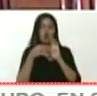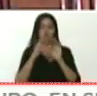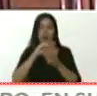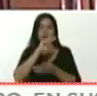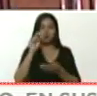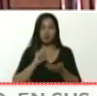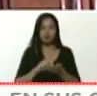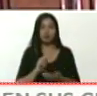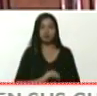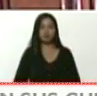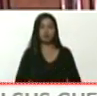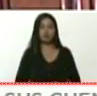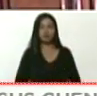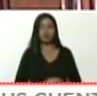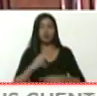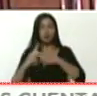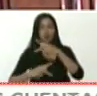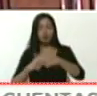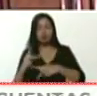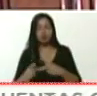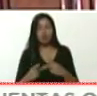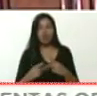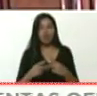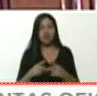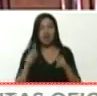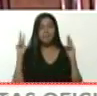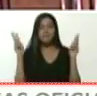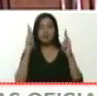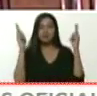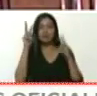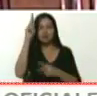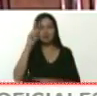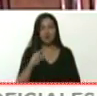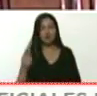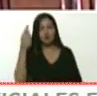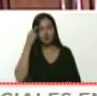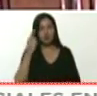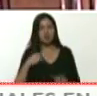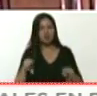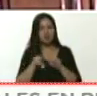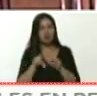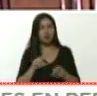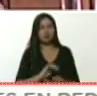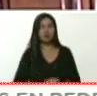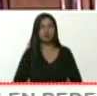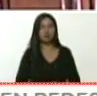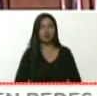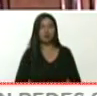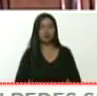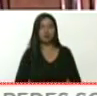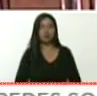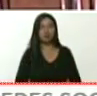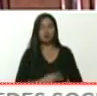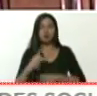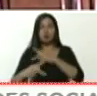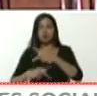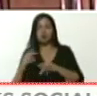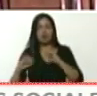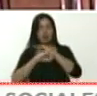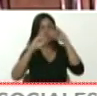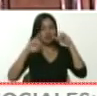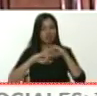nacional. Y producir es vencer todos los días. Producir. Producir para la